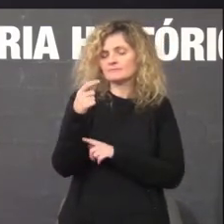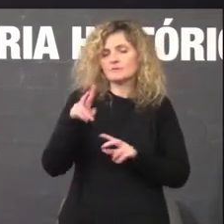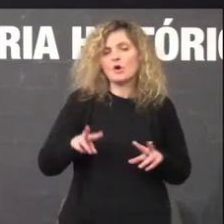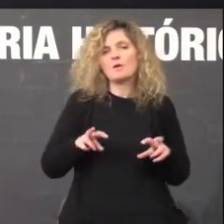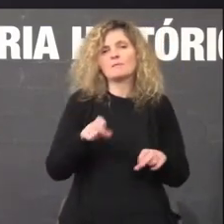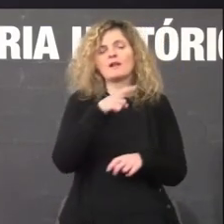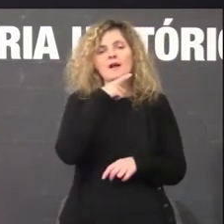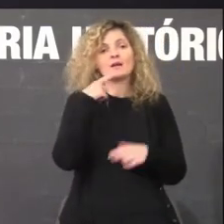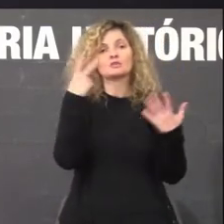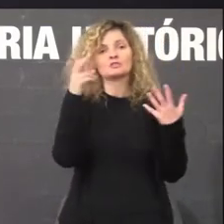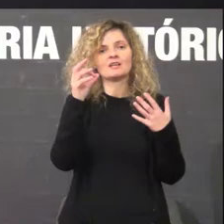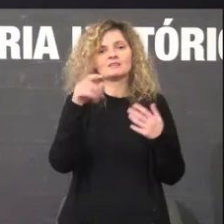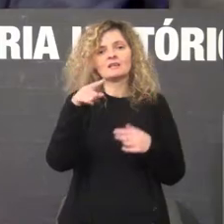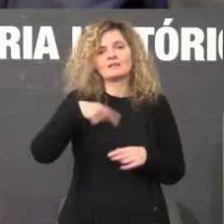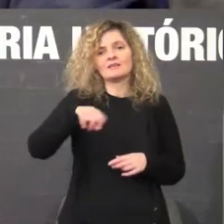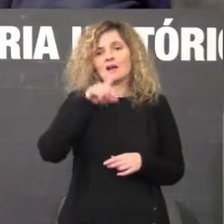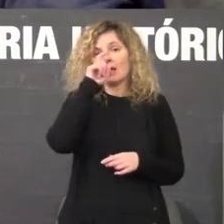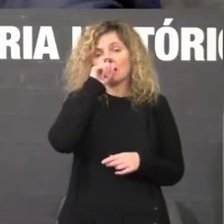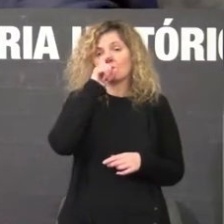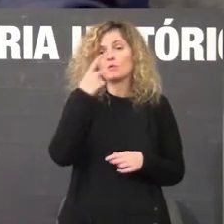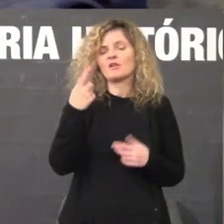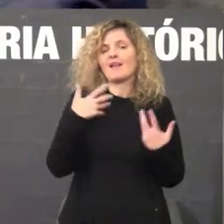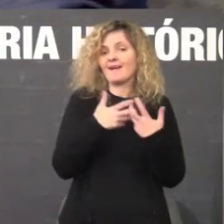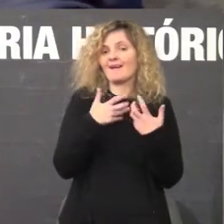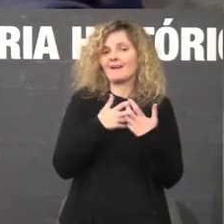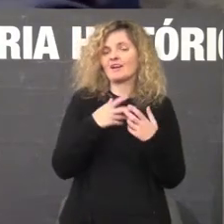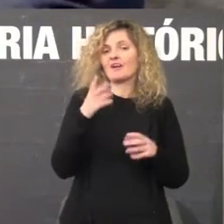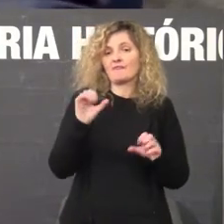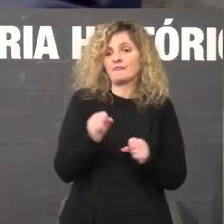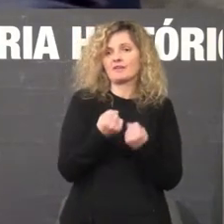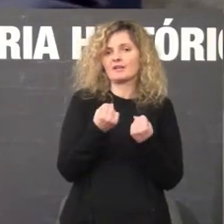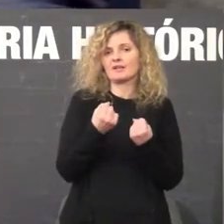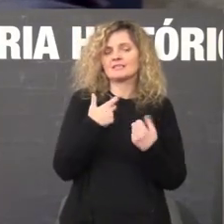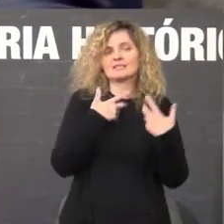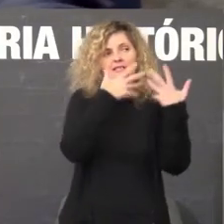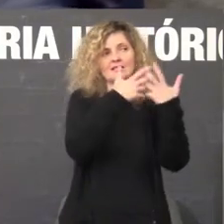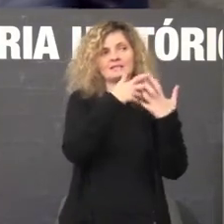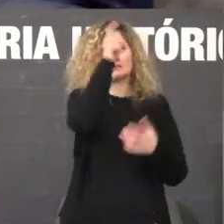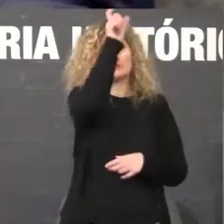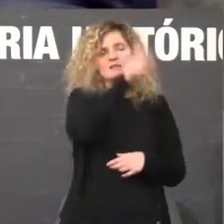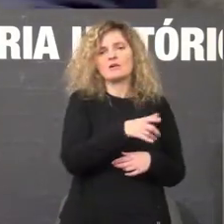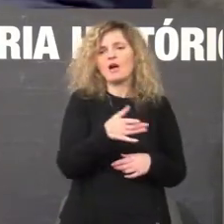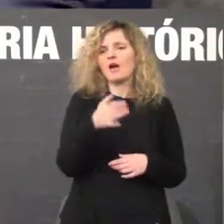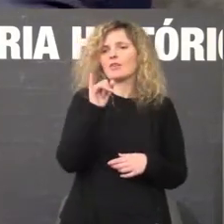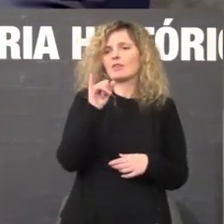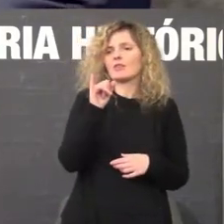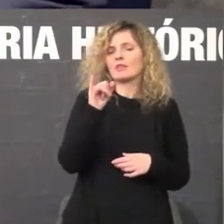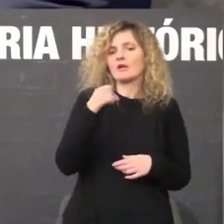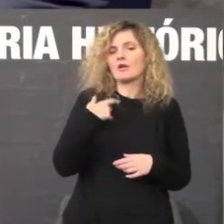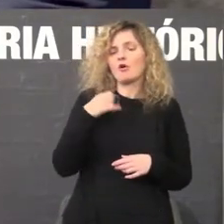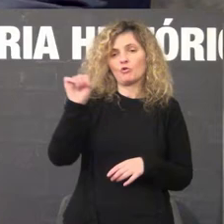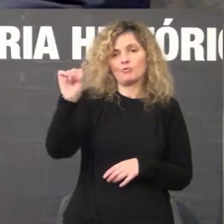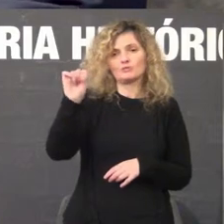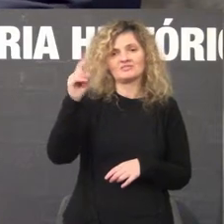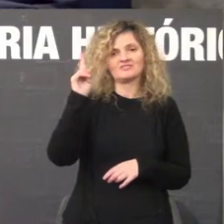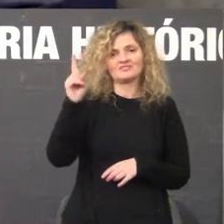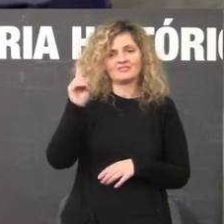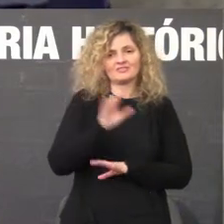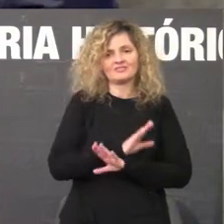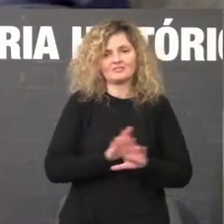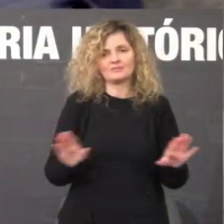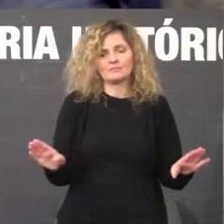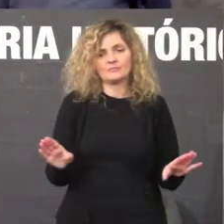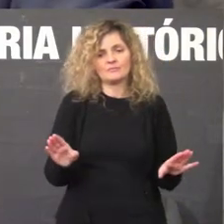de los años 70, os recuerdo que estamos en la Guerra Fría, y en la Guerra Fría para Estados Unidos solamente existían los comunistas,